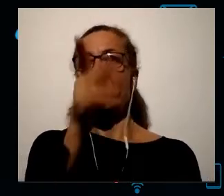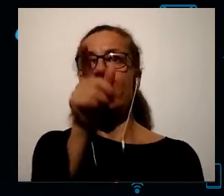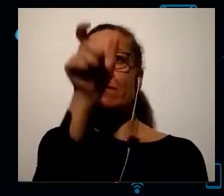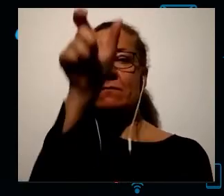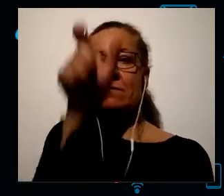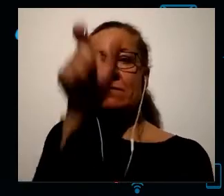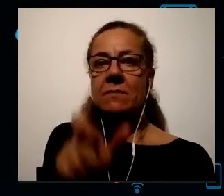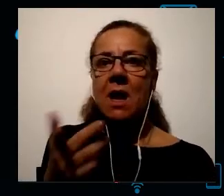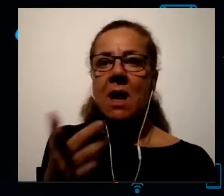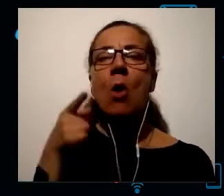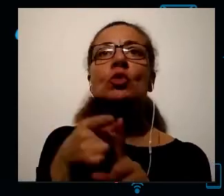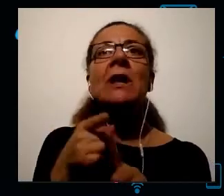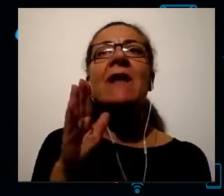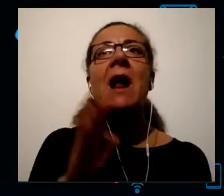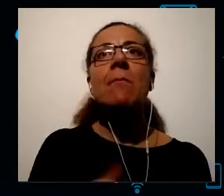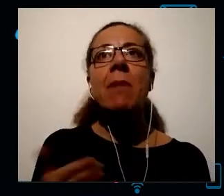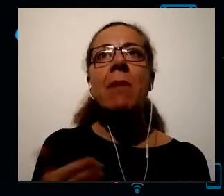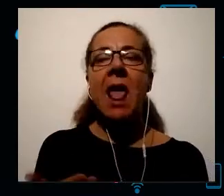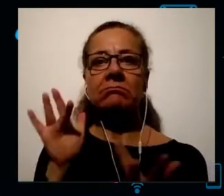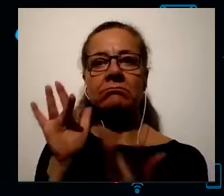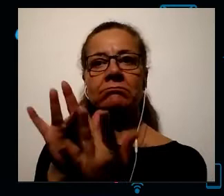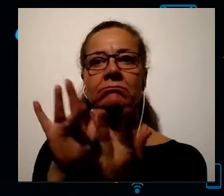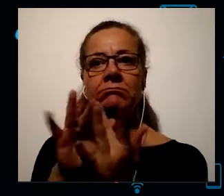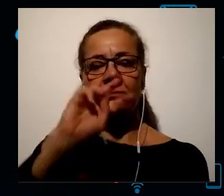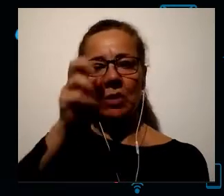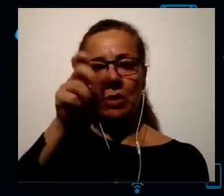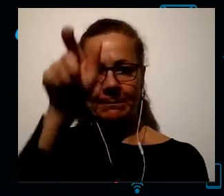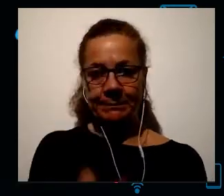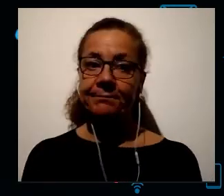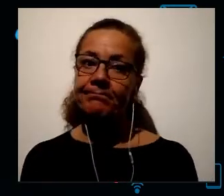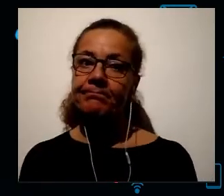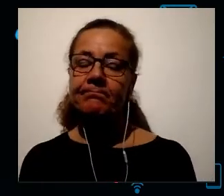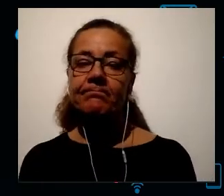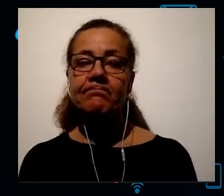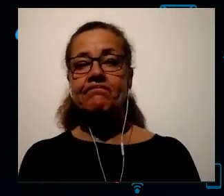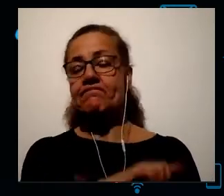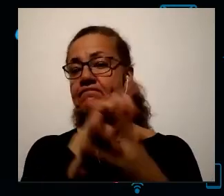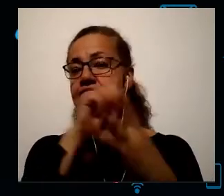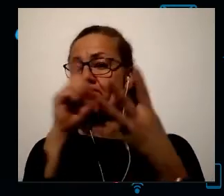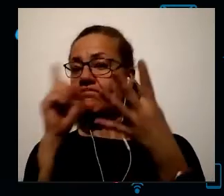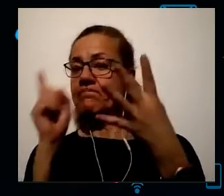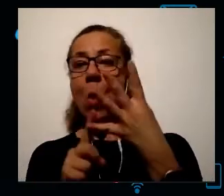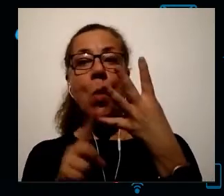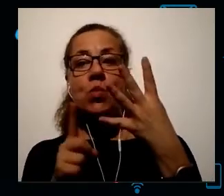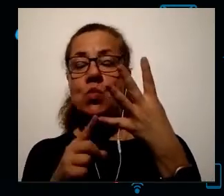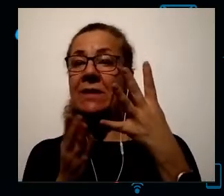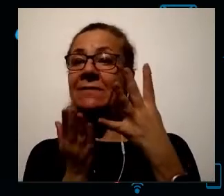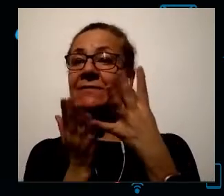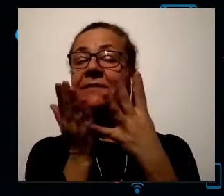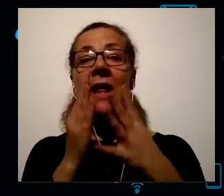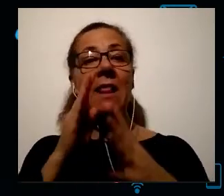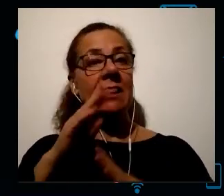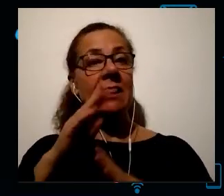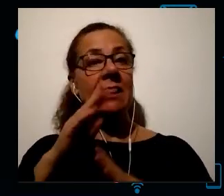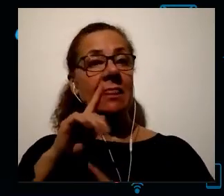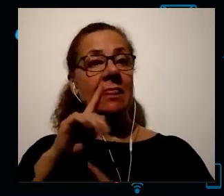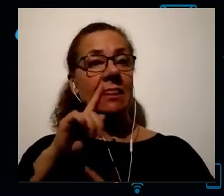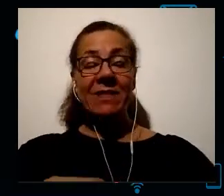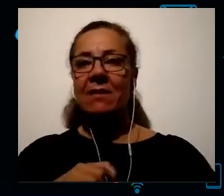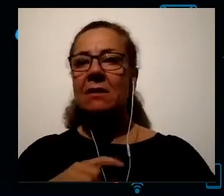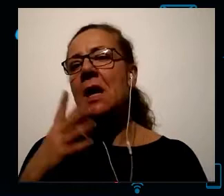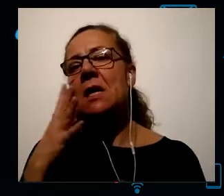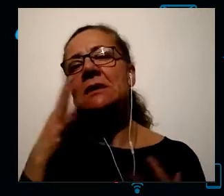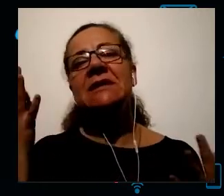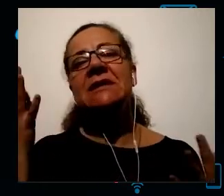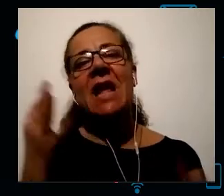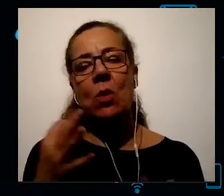la vamos a usar para es para entrar en relación con alguien la cuarta la cuarta dimensión de la competencia digital es la es la seguridad y